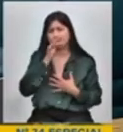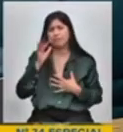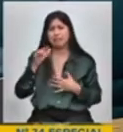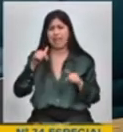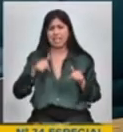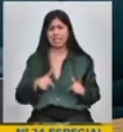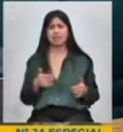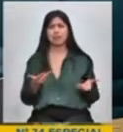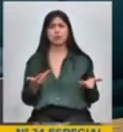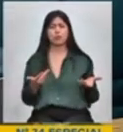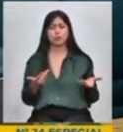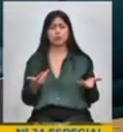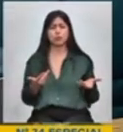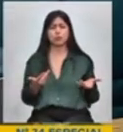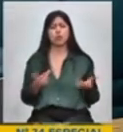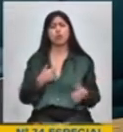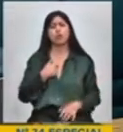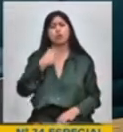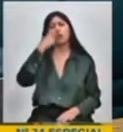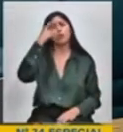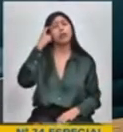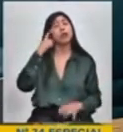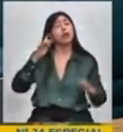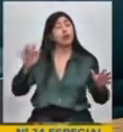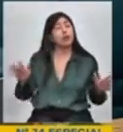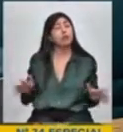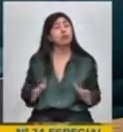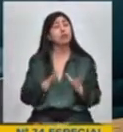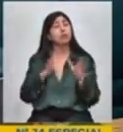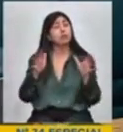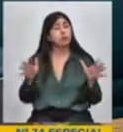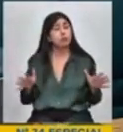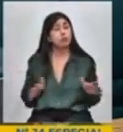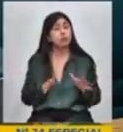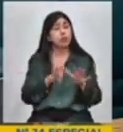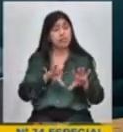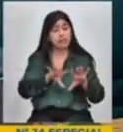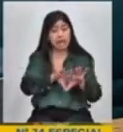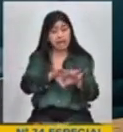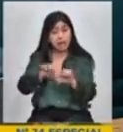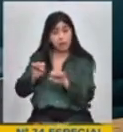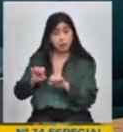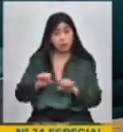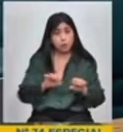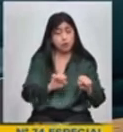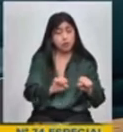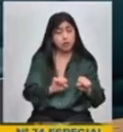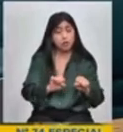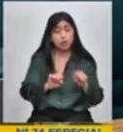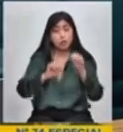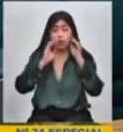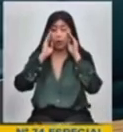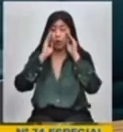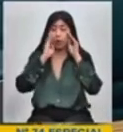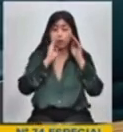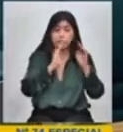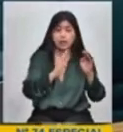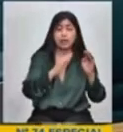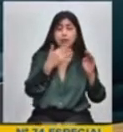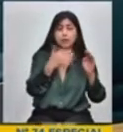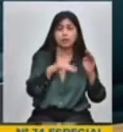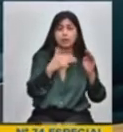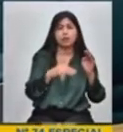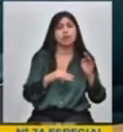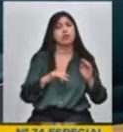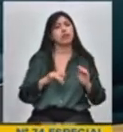que todos los esfuerzos que podamos hacer para ponernos de acuerdo y poner el foco en donde está lo importante,